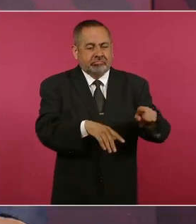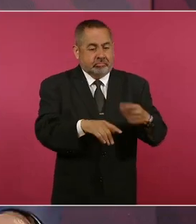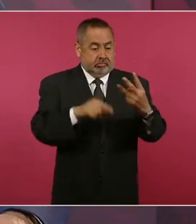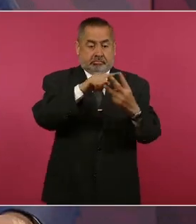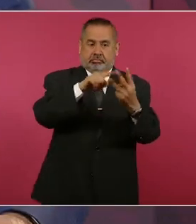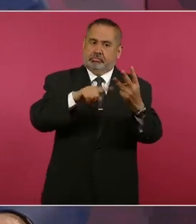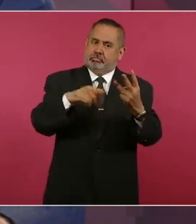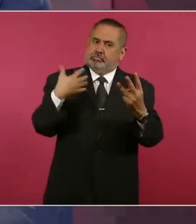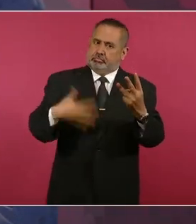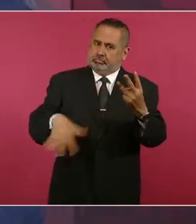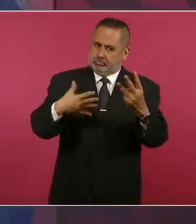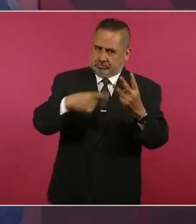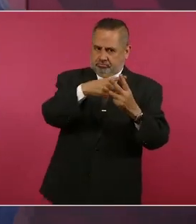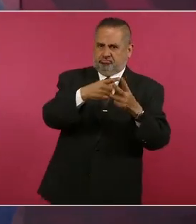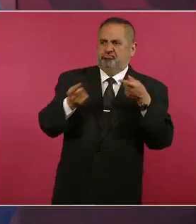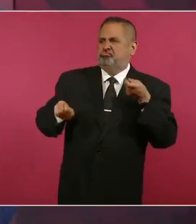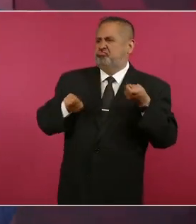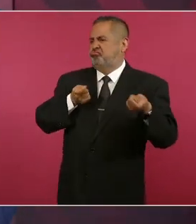estos sí tenían mucha influencia.